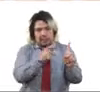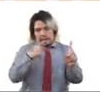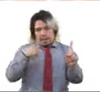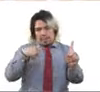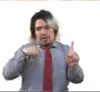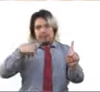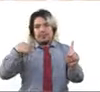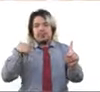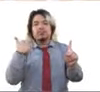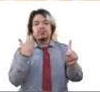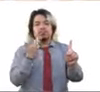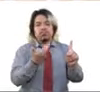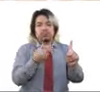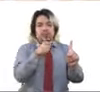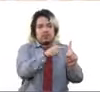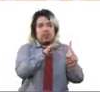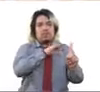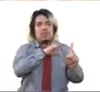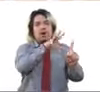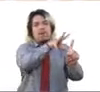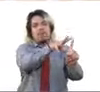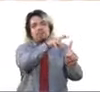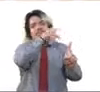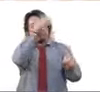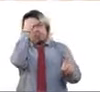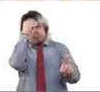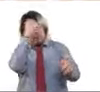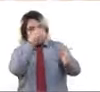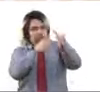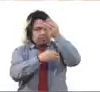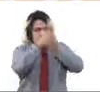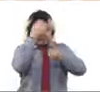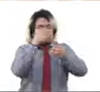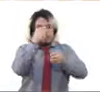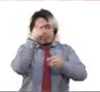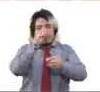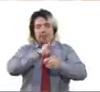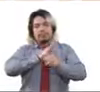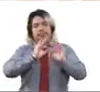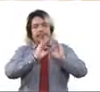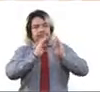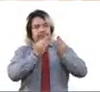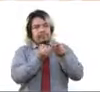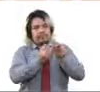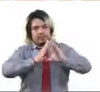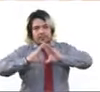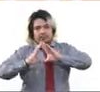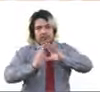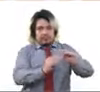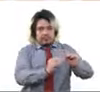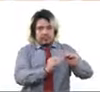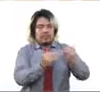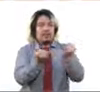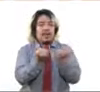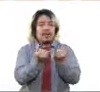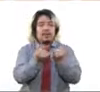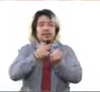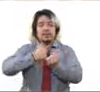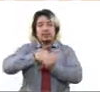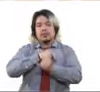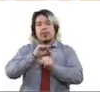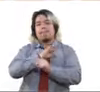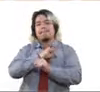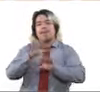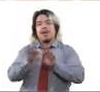apropiar de nuestro modelo educativo y a partir de la apropiación del modelo educativo podamos generar y seguir generando